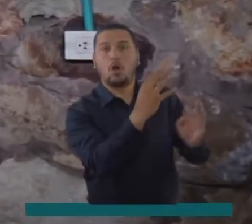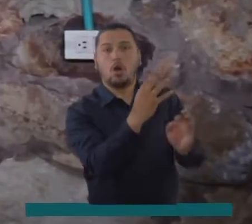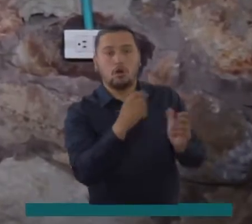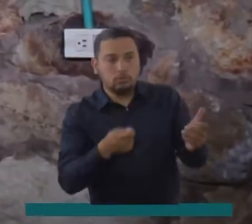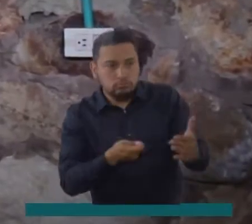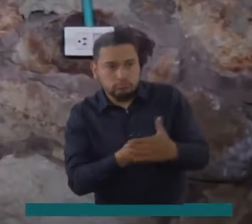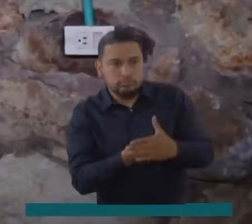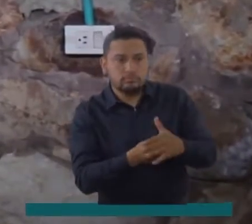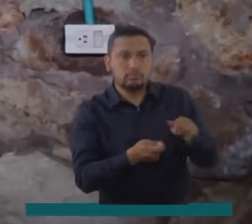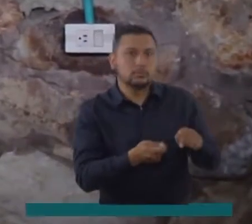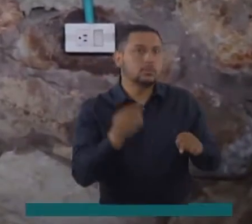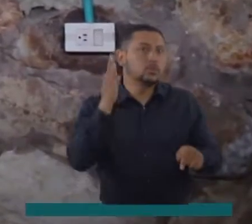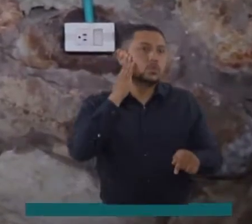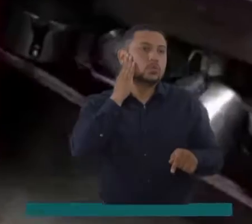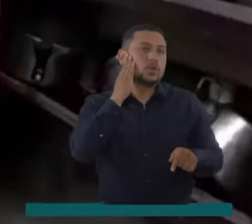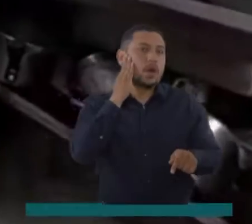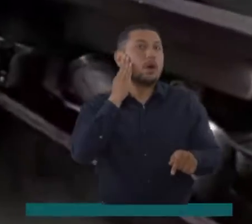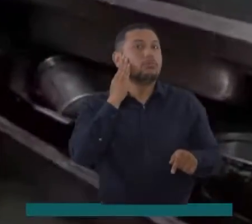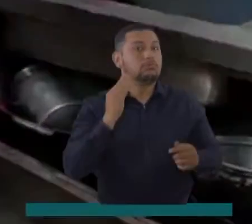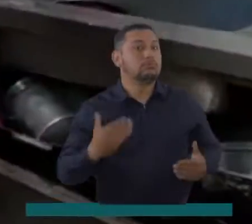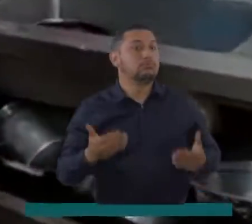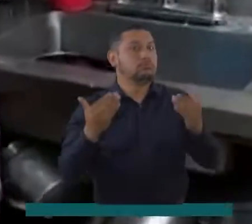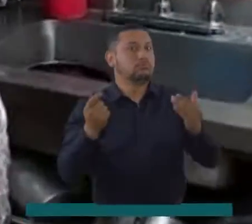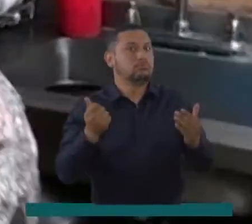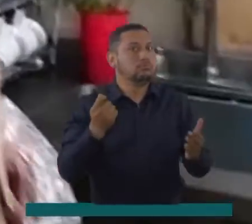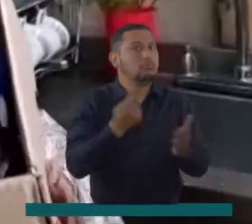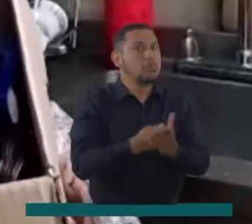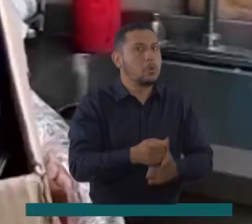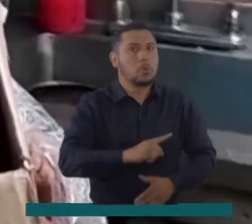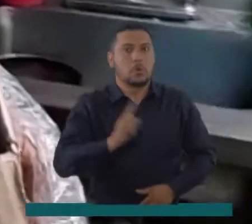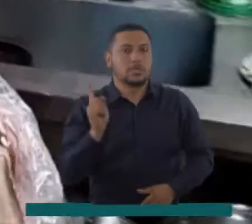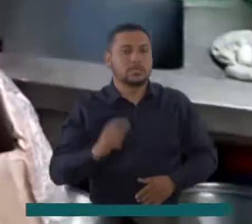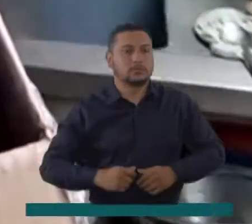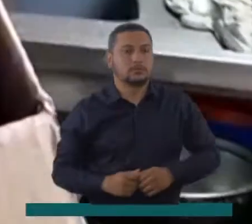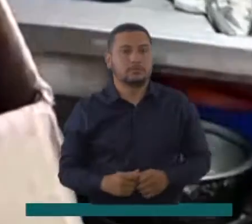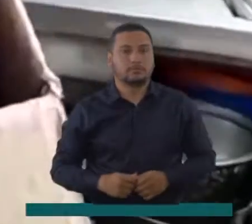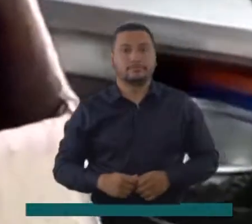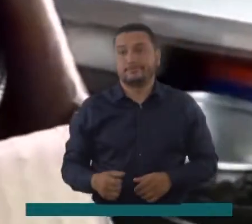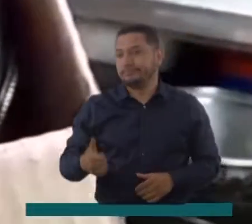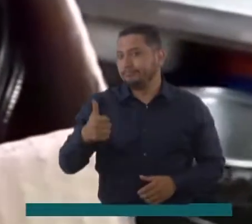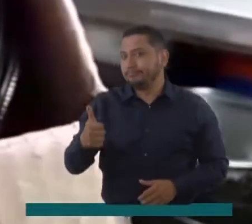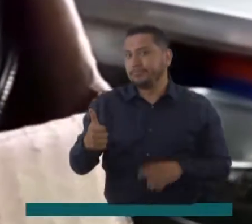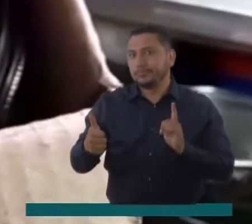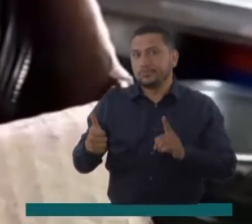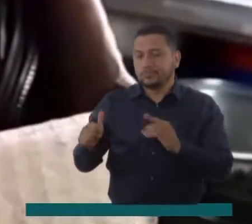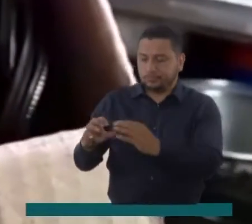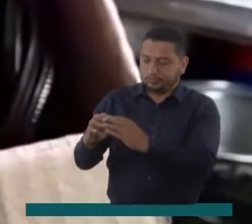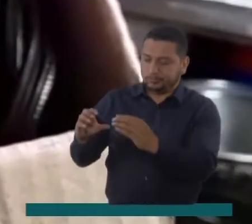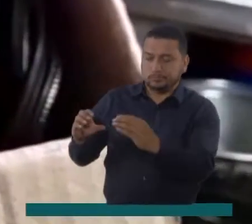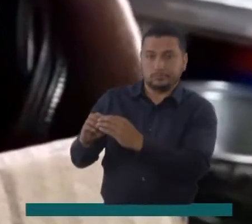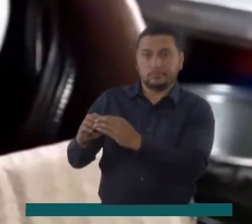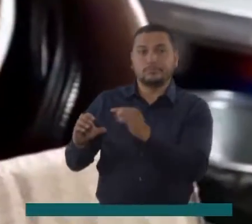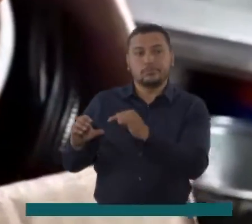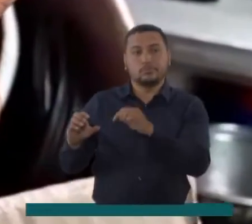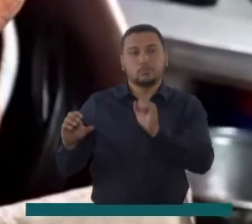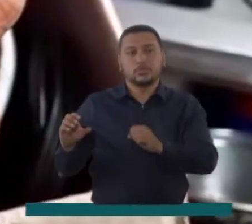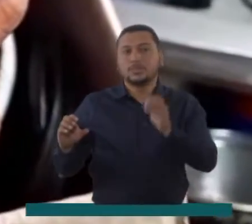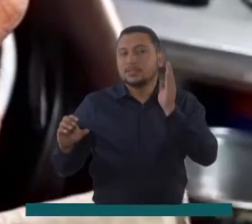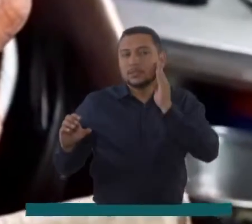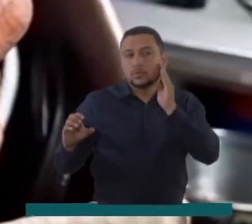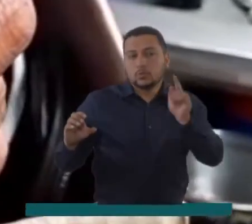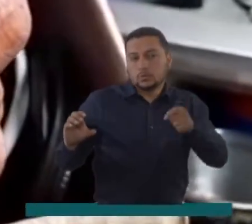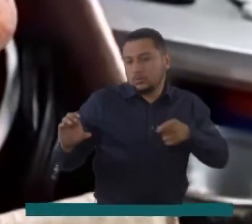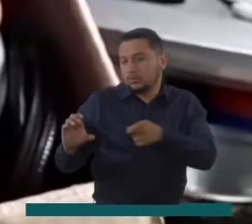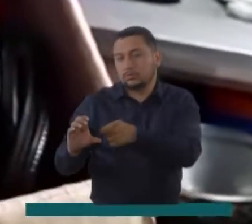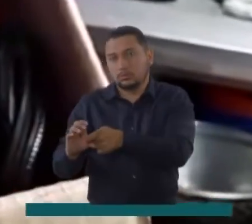celular sin costo alguno. Pues eso me parece muy bueno porque este termoeléctrico tiene